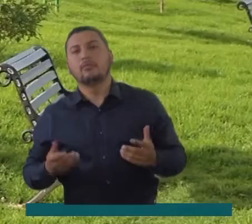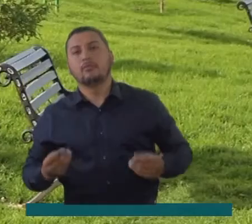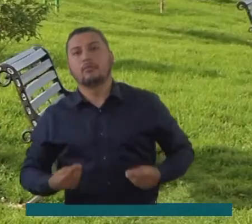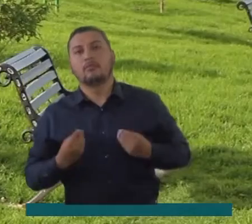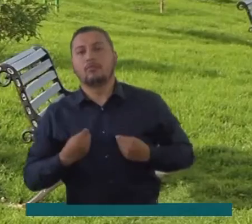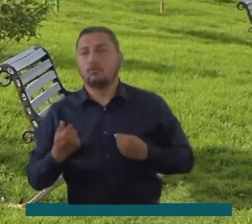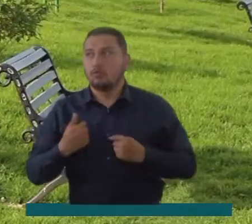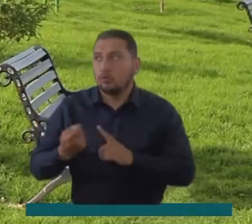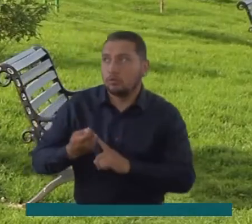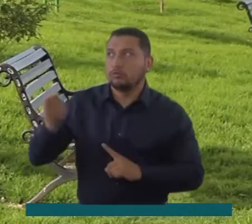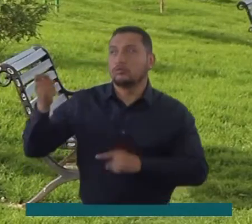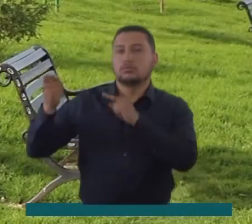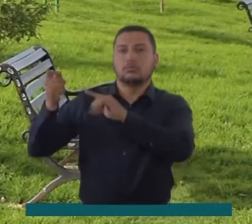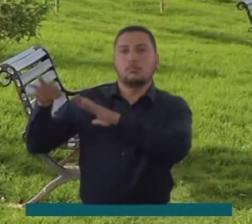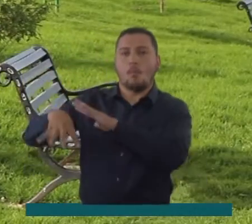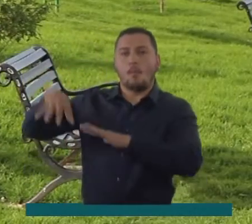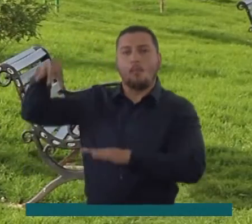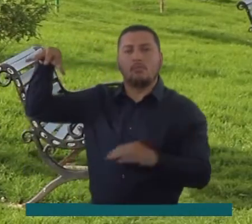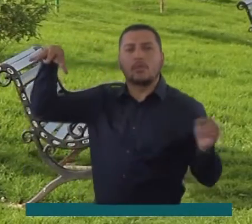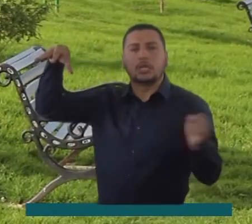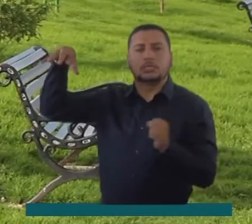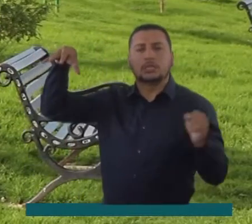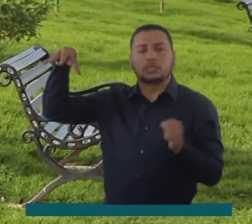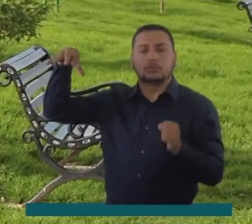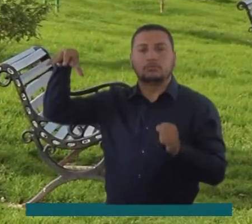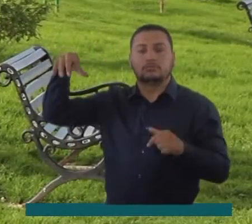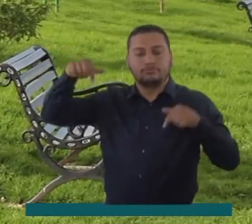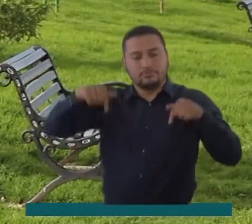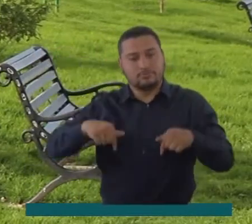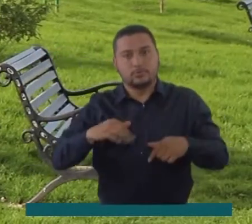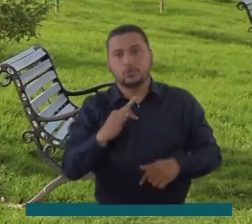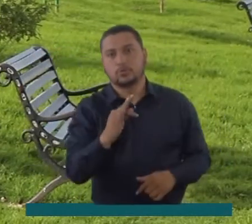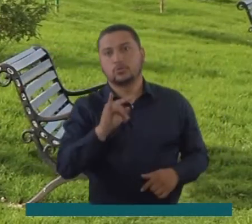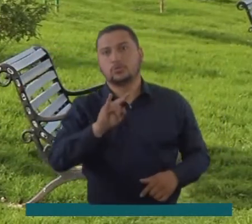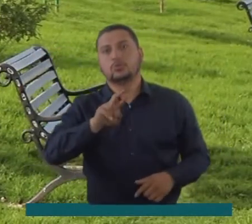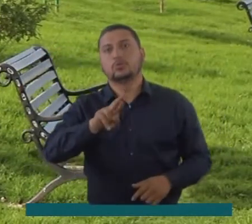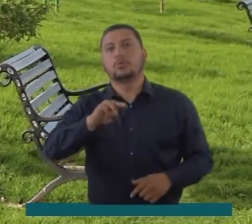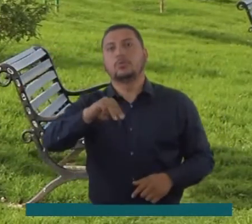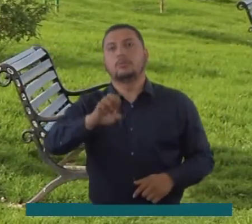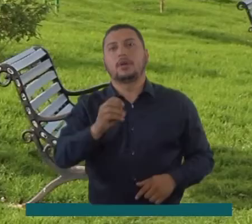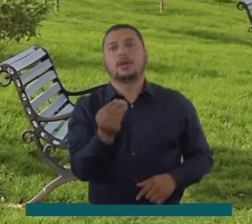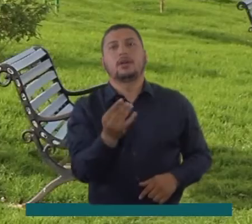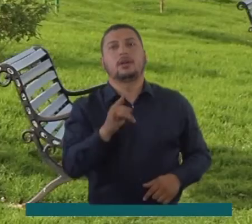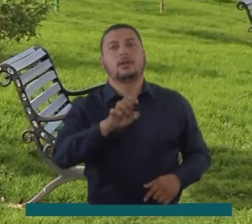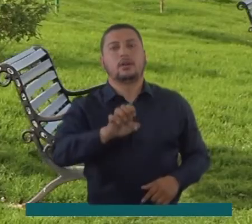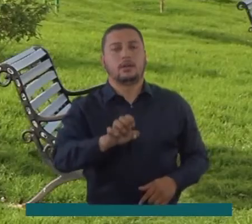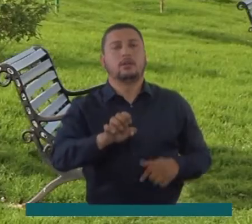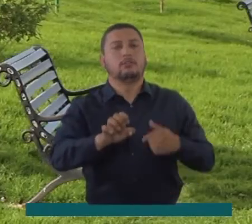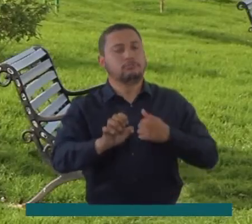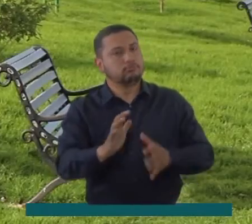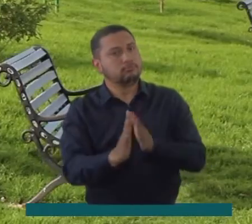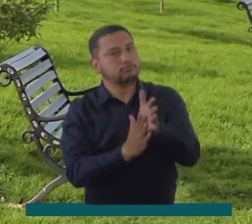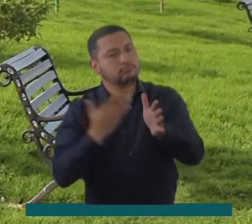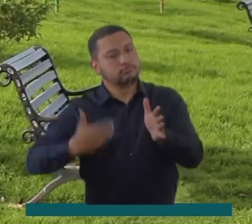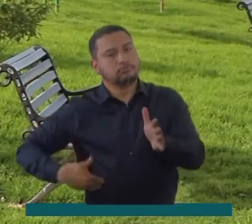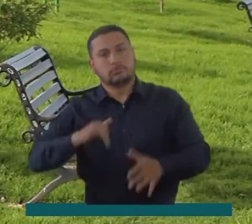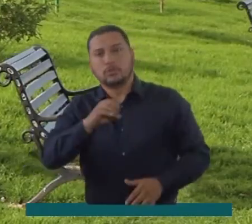son aquellas que viven cerca a los páramos. Desde el municipio de Turmequé informó Jorge Torres para Enlace 13.